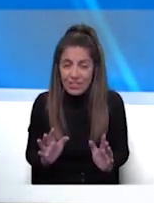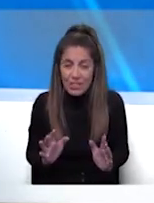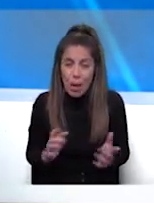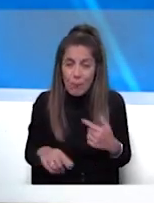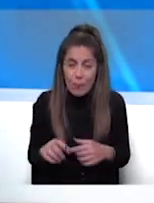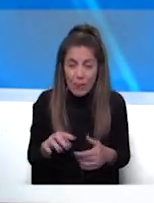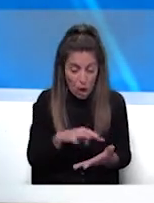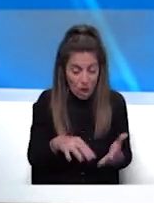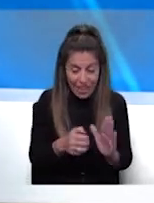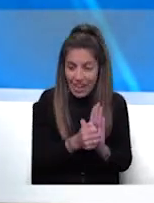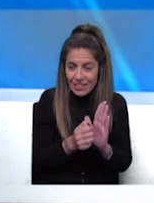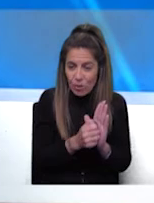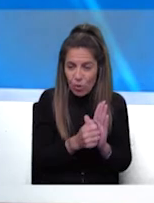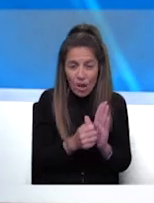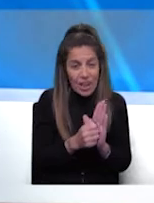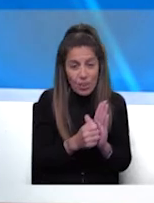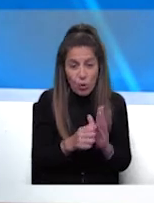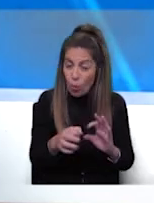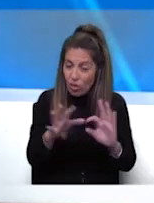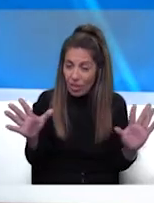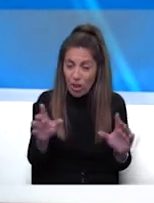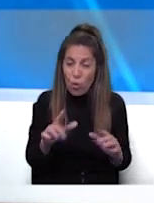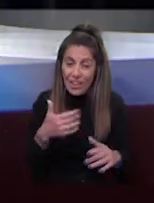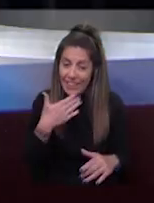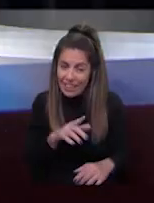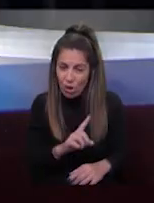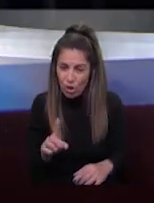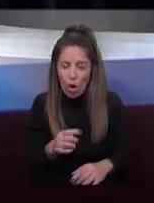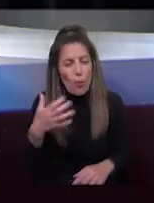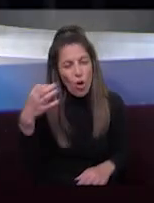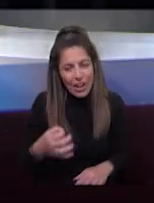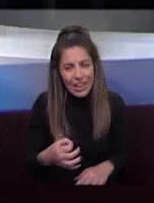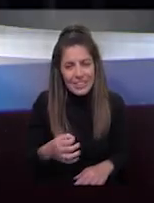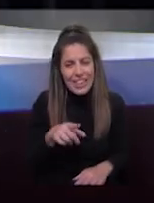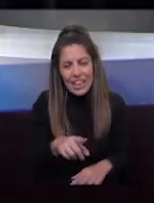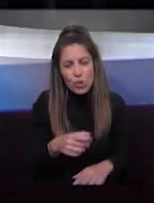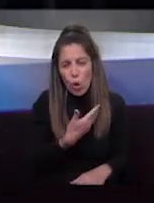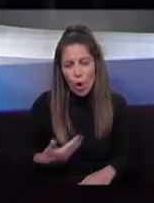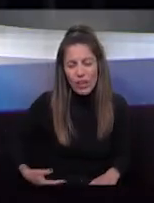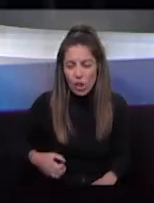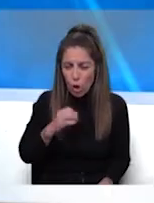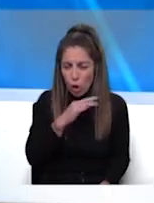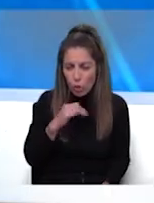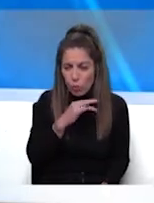pero lee el artículo, y un artículo cuando es claro no hay que interpretarlo. Ahora, Ricardo, ¿vos creés que este ha sido un gobierno corrupto?